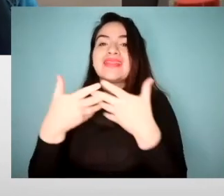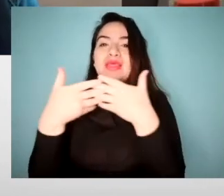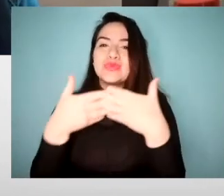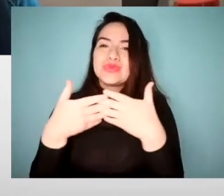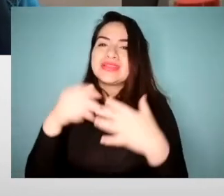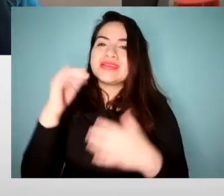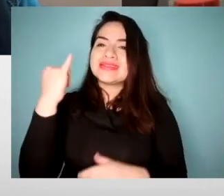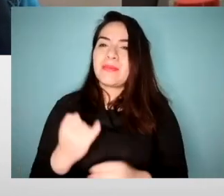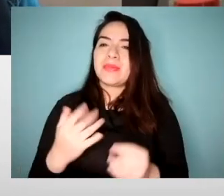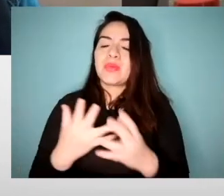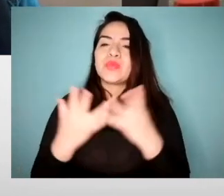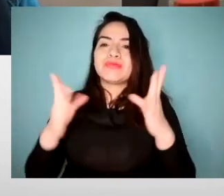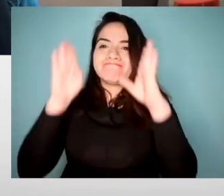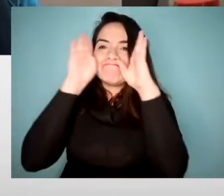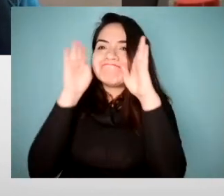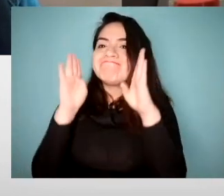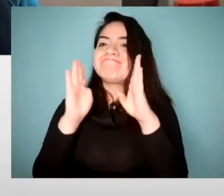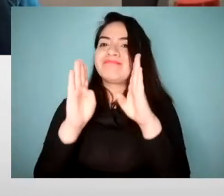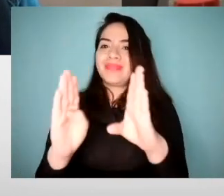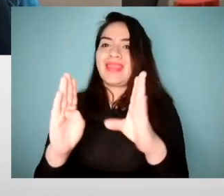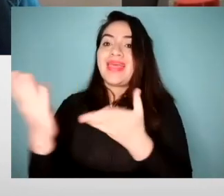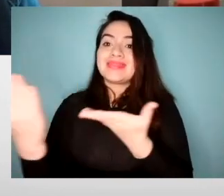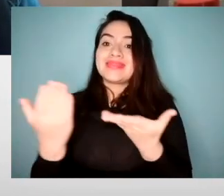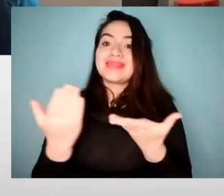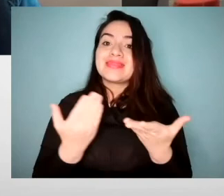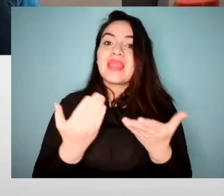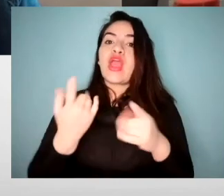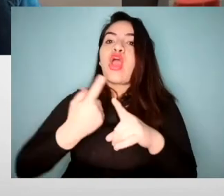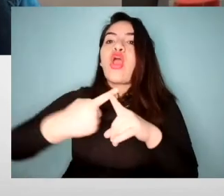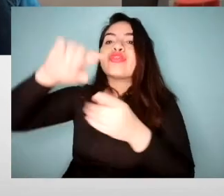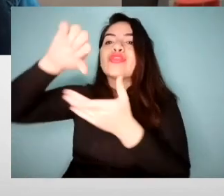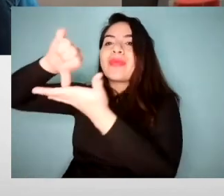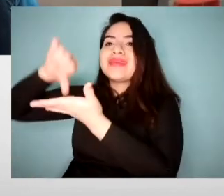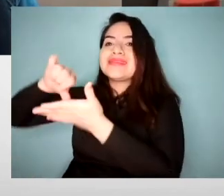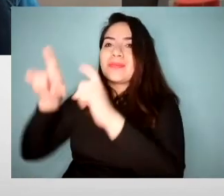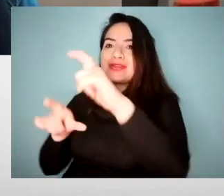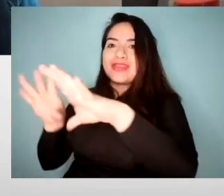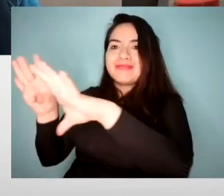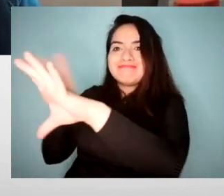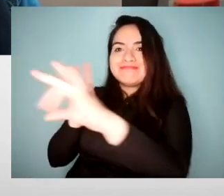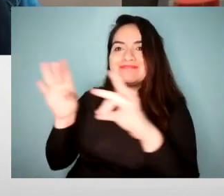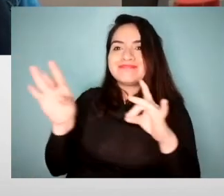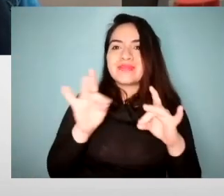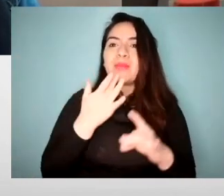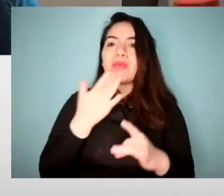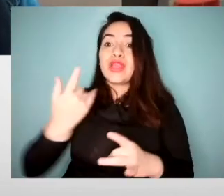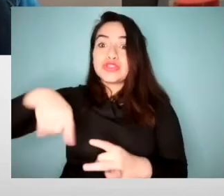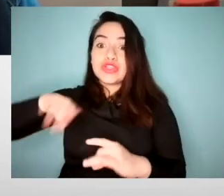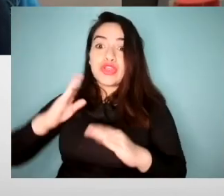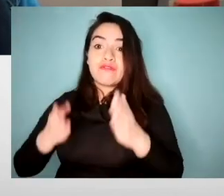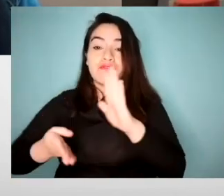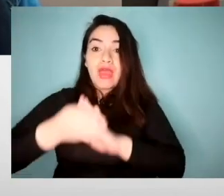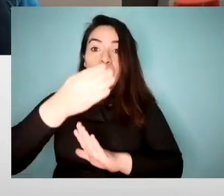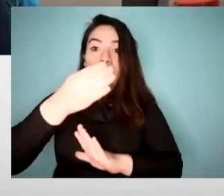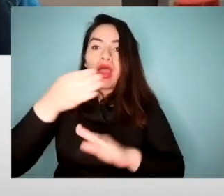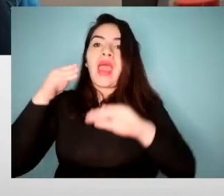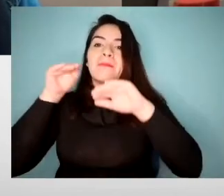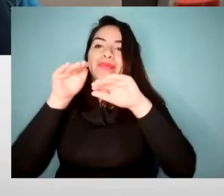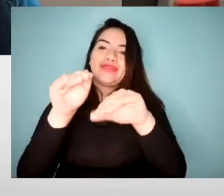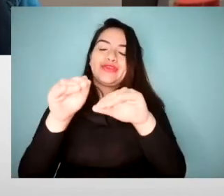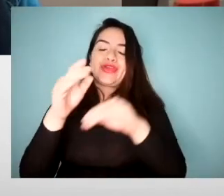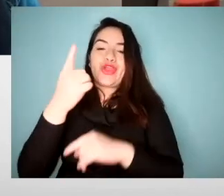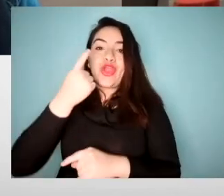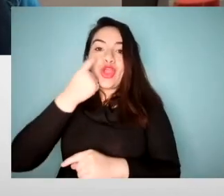muy receptiva a traer extranjeros, porque en el fondo vamos a aportar los conocimientos que adquirimos en